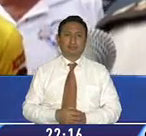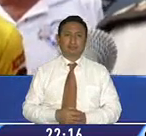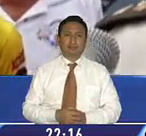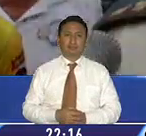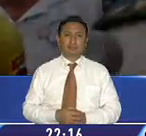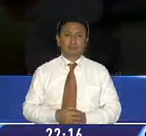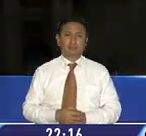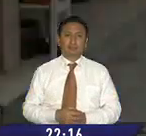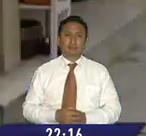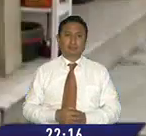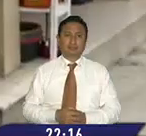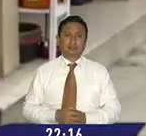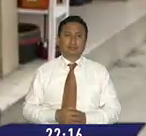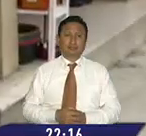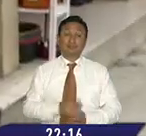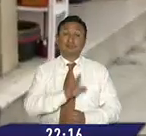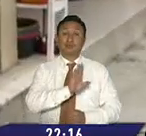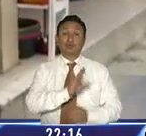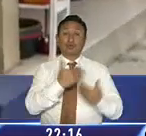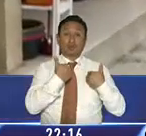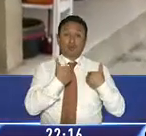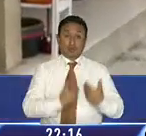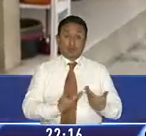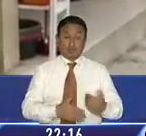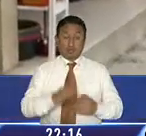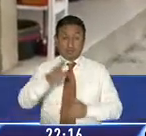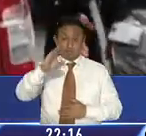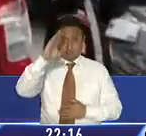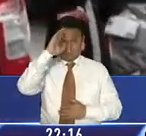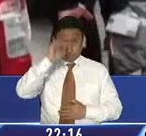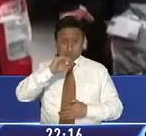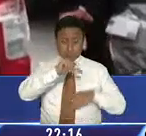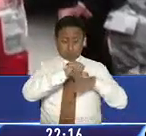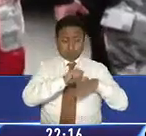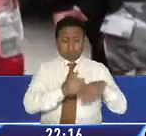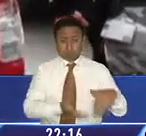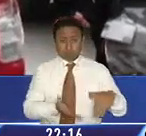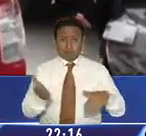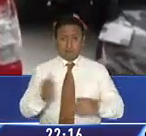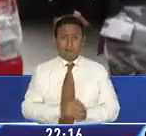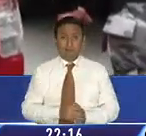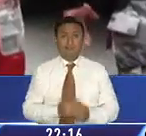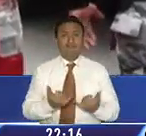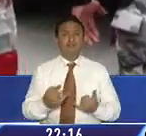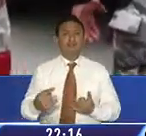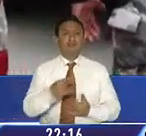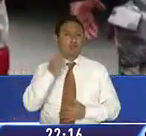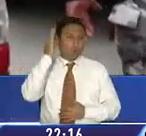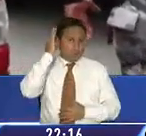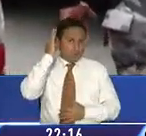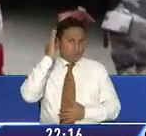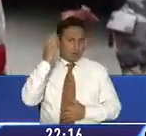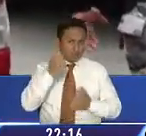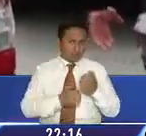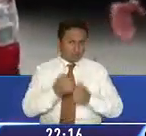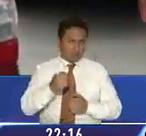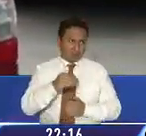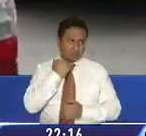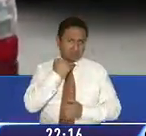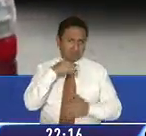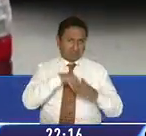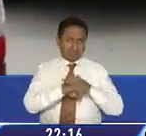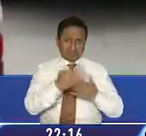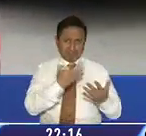a la señora que se encuentra acá. De ahí que el cuerpo fue trasladado hasta la morgue. Aún estaría por determinar si la fémina tenía antecedentes. Se encontraba